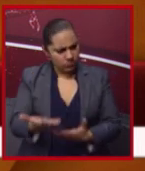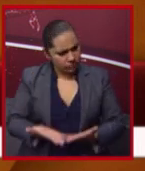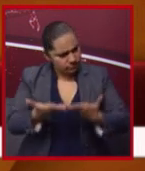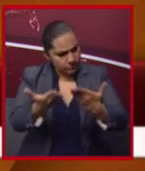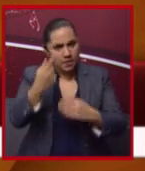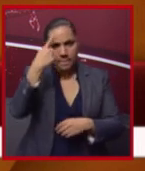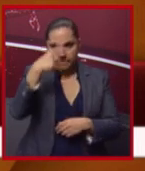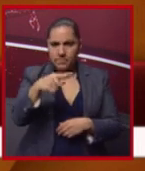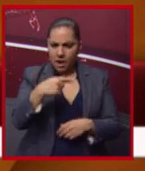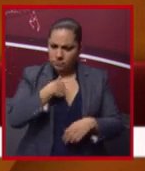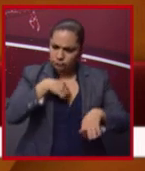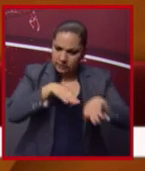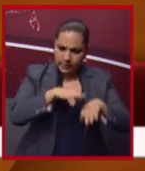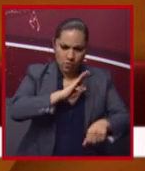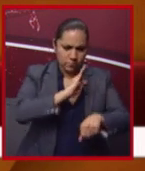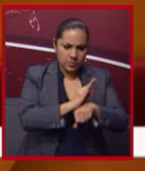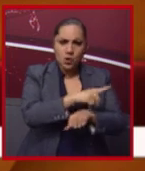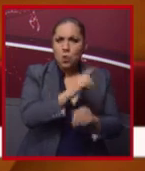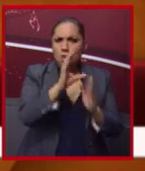Cádiz.